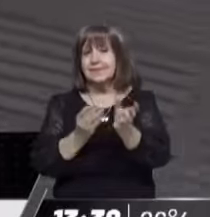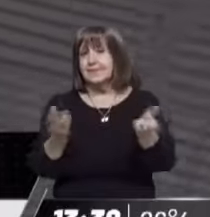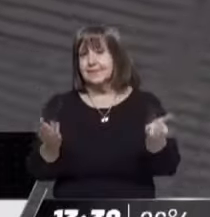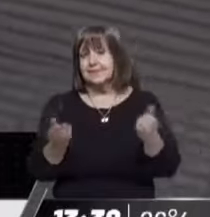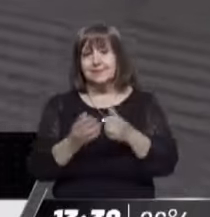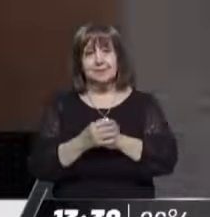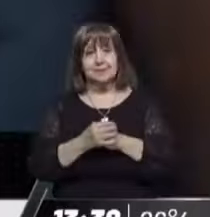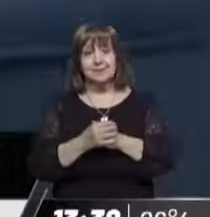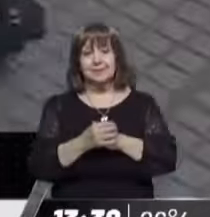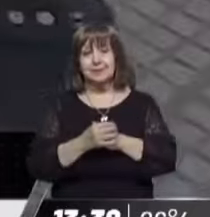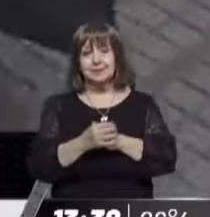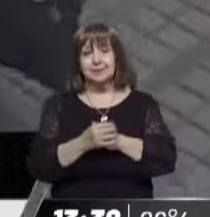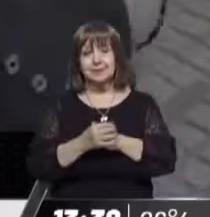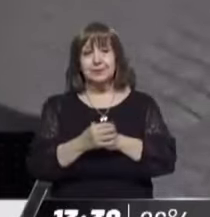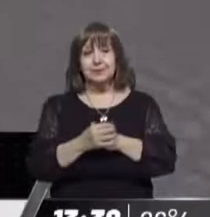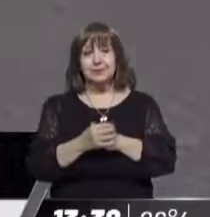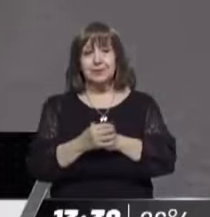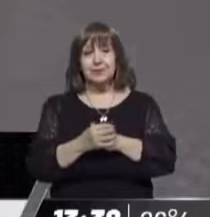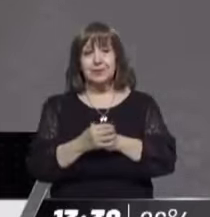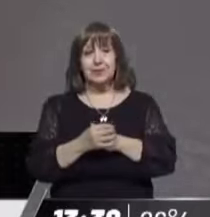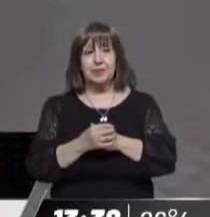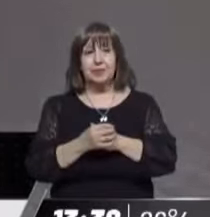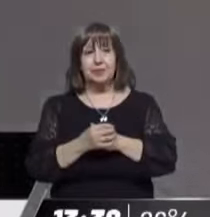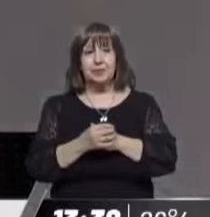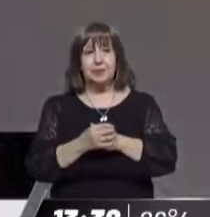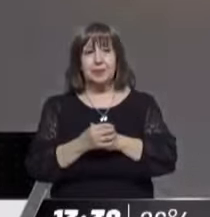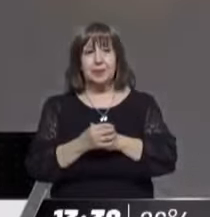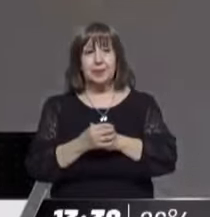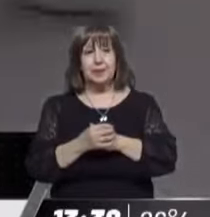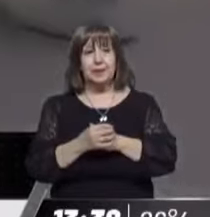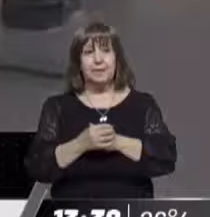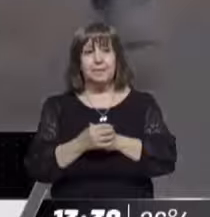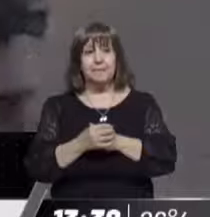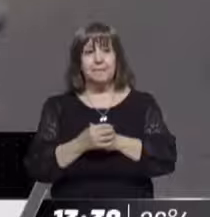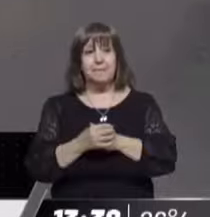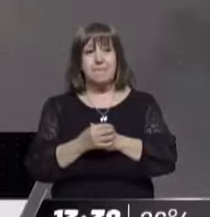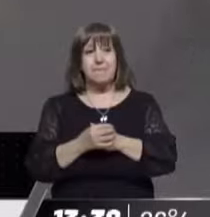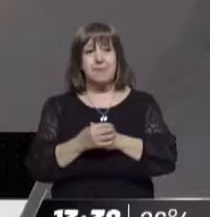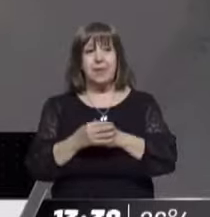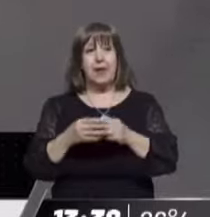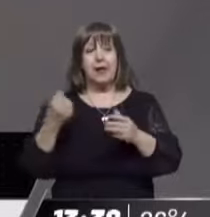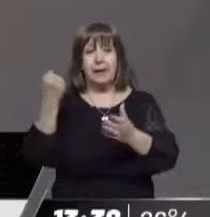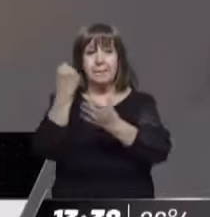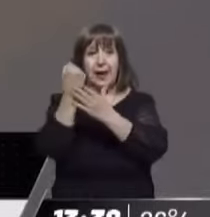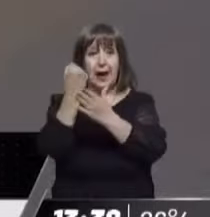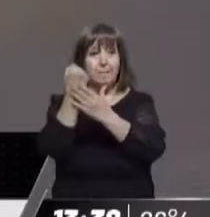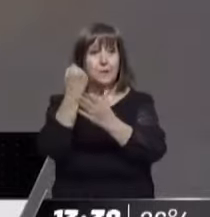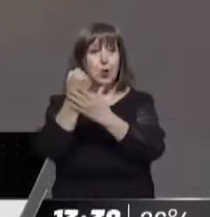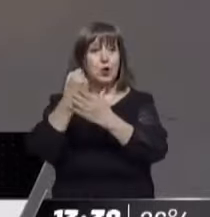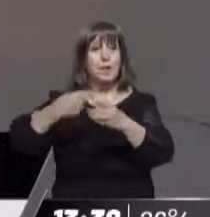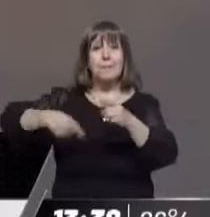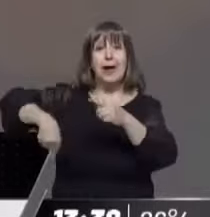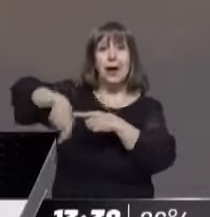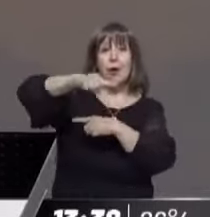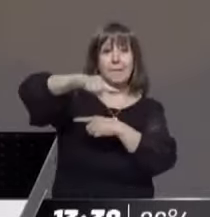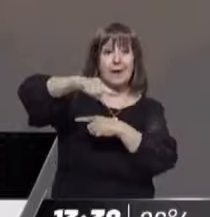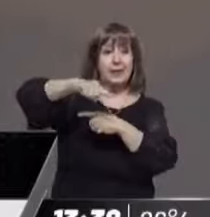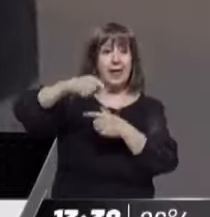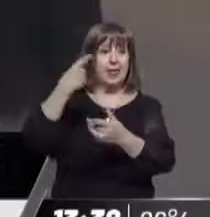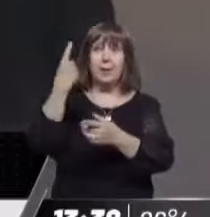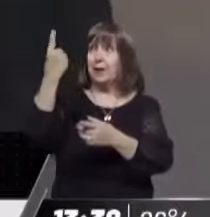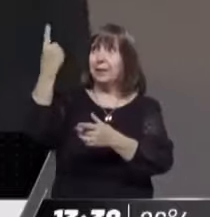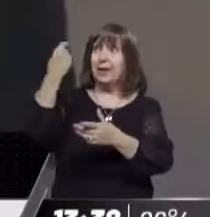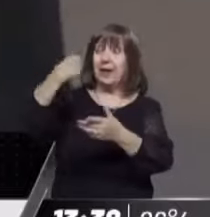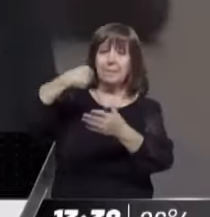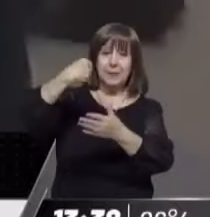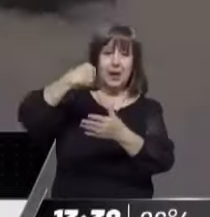Bueno, ahí sobre el final estamos perdiendo un poquito la... Hay que reflexionar, hay que hablar totalmente... No, digo que es una cadena, no solamente el cole,